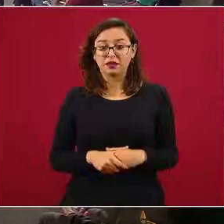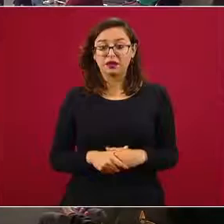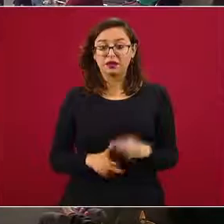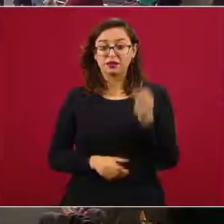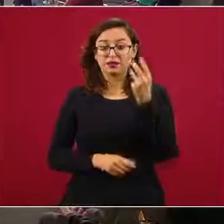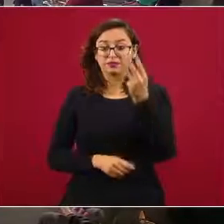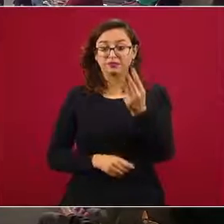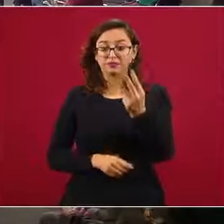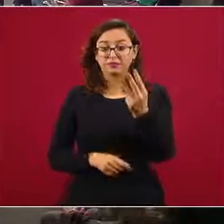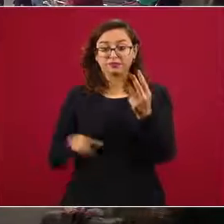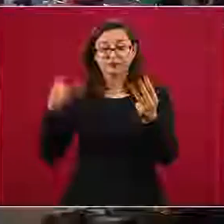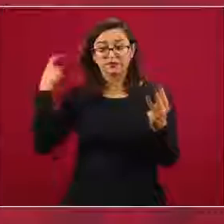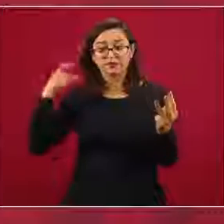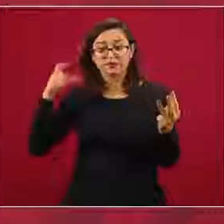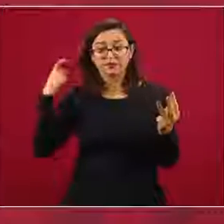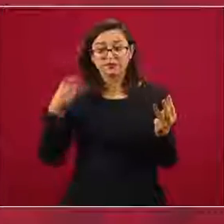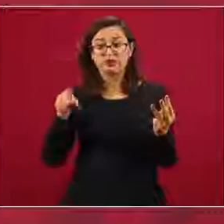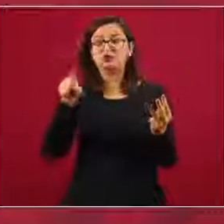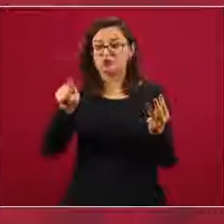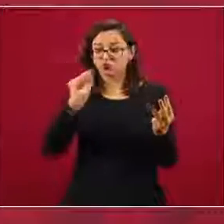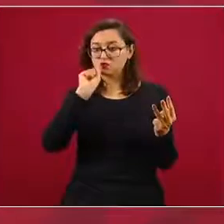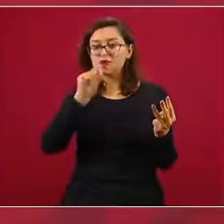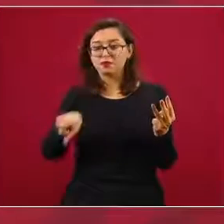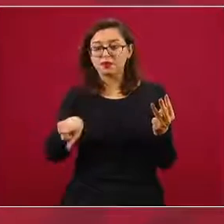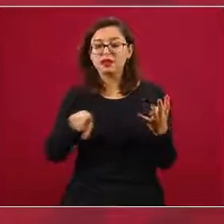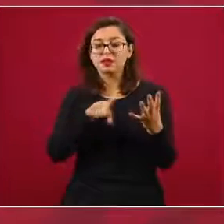3. ¿Tú también?